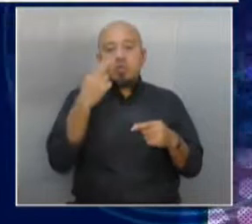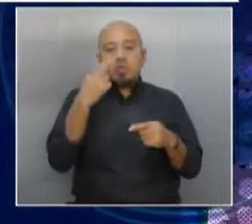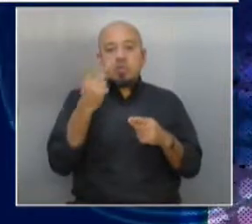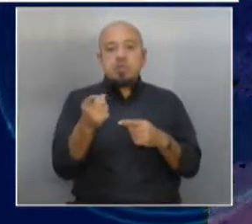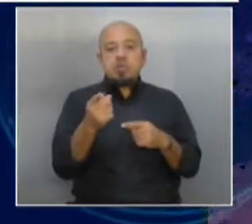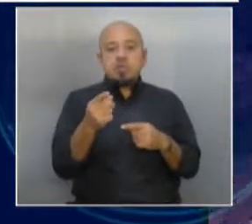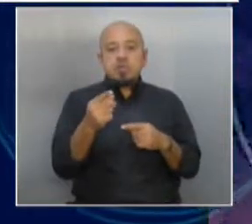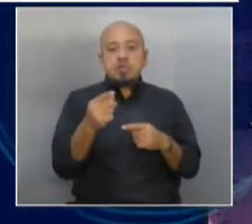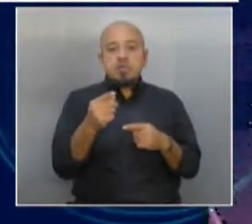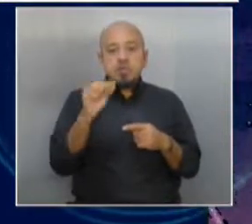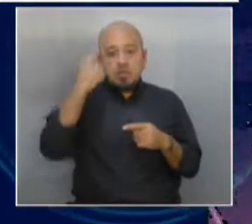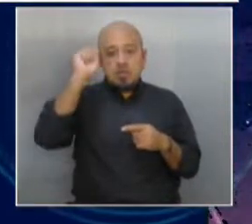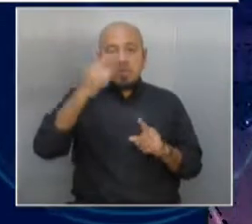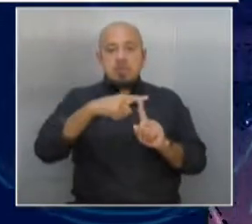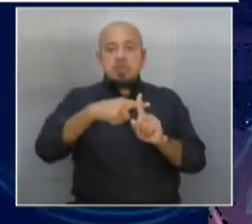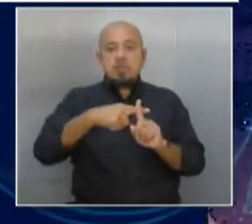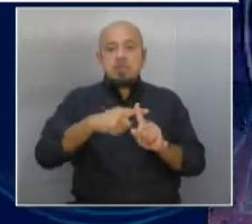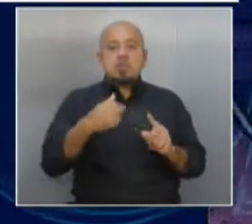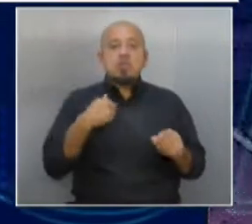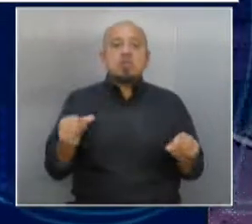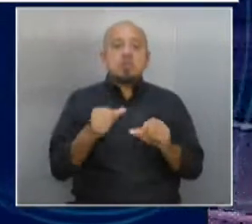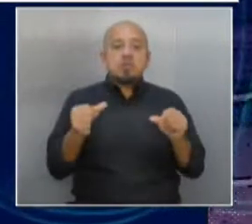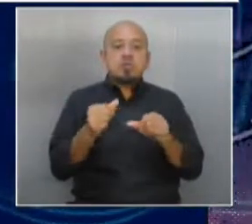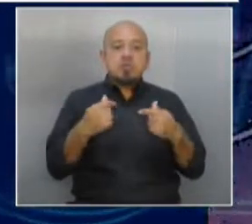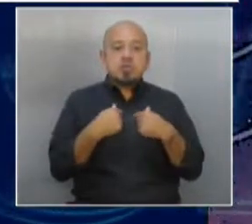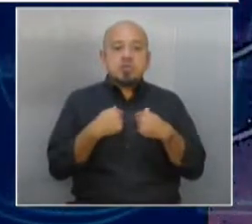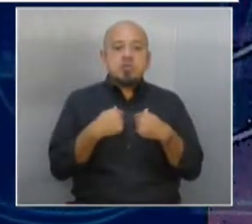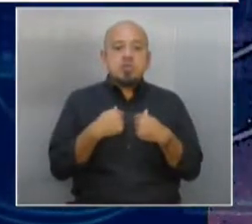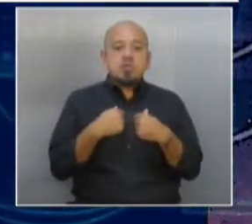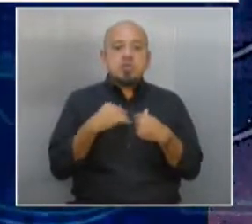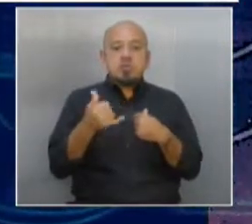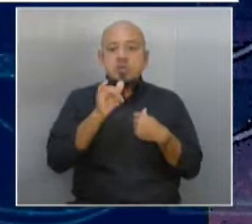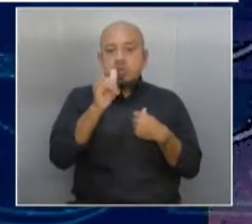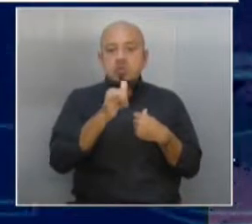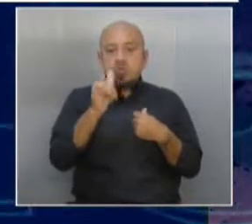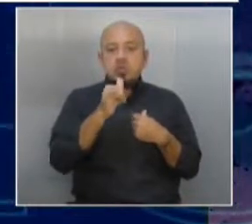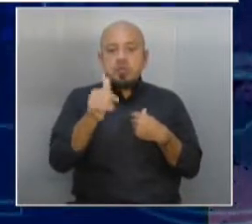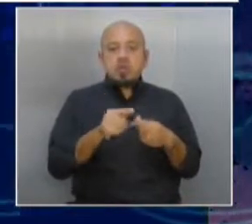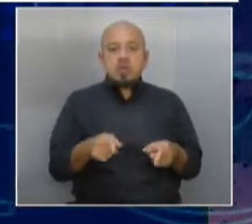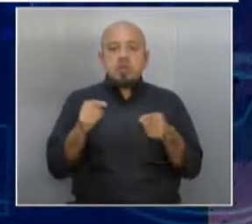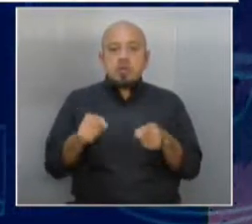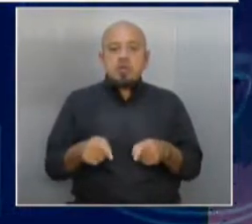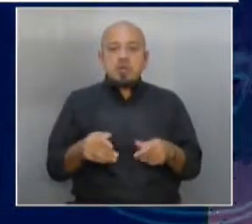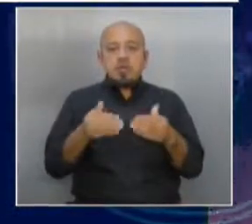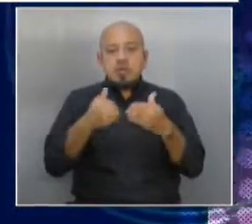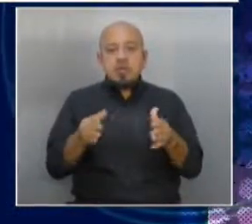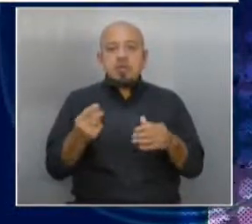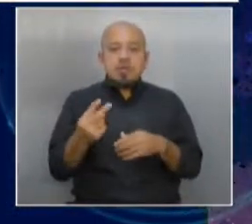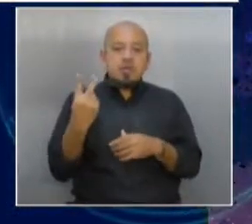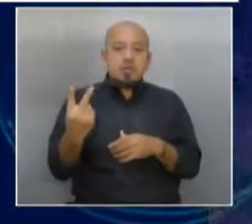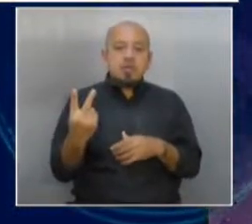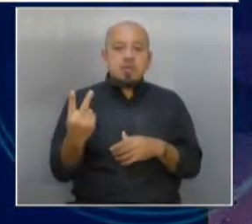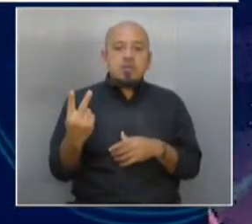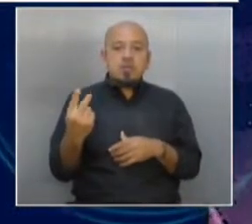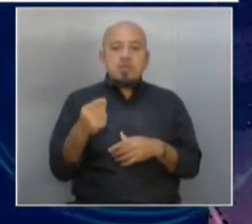Ideas Más y dijimos, bueno, lo hacemos nosotros y esto ya lo conté muchas veces, pero es ahí donde nace el dúo y no